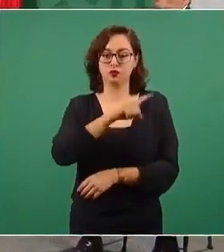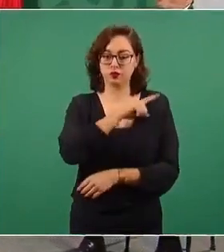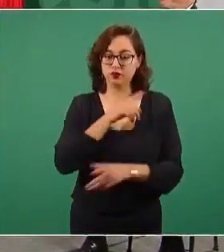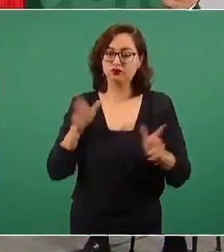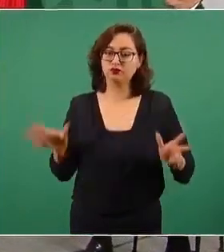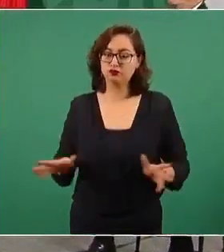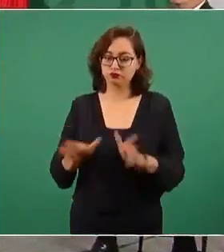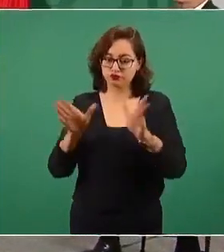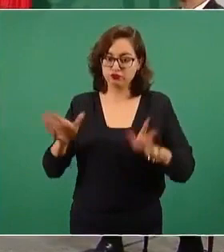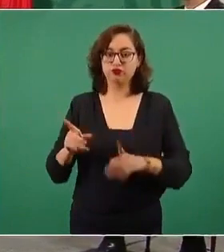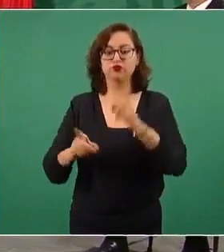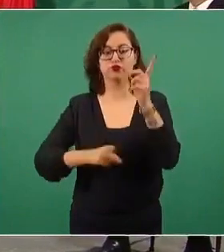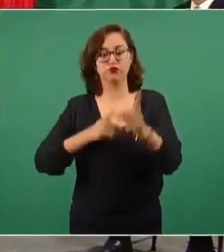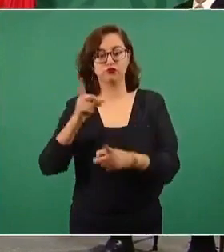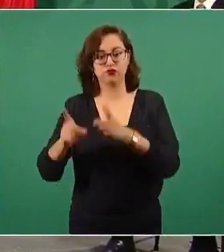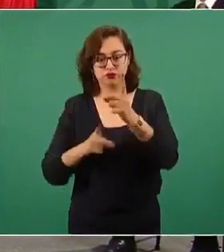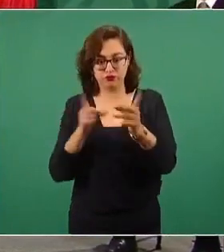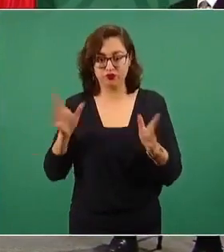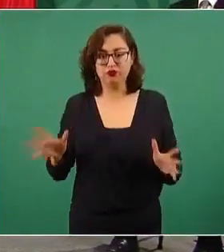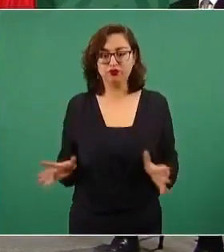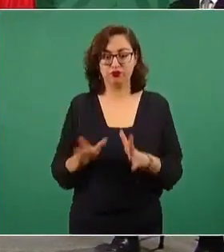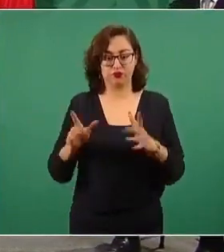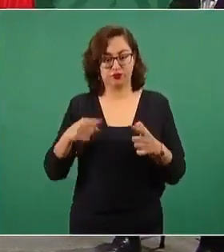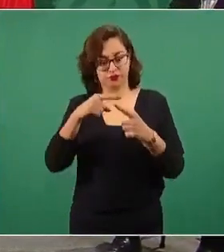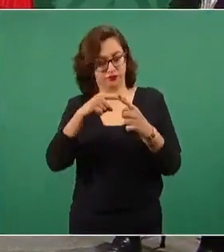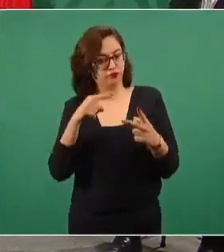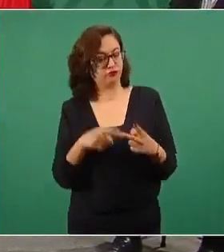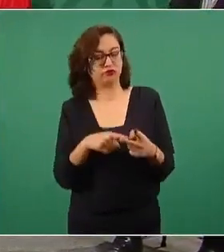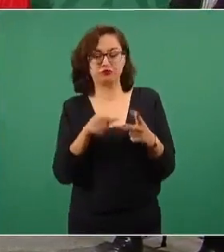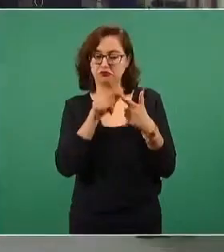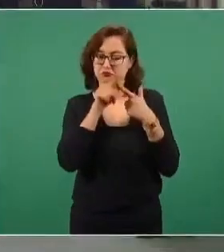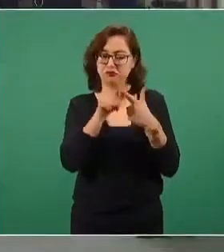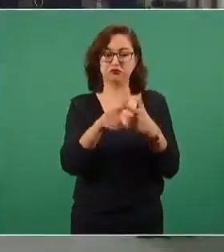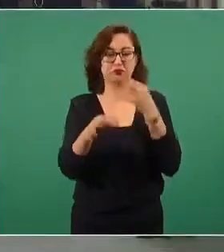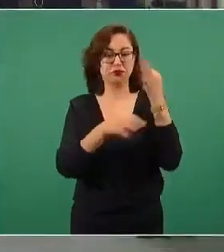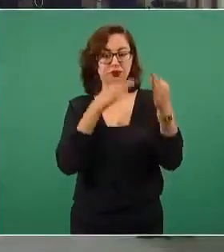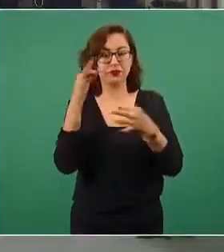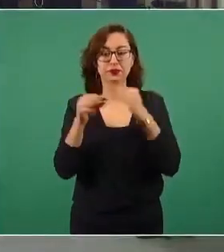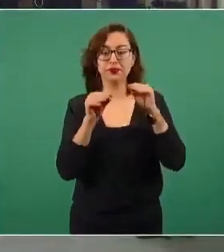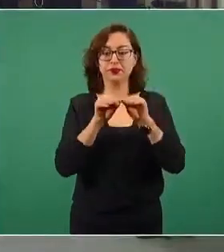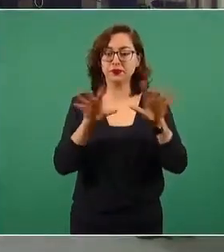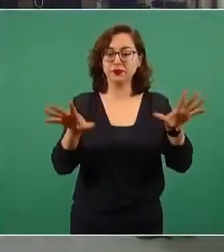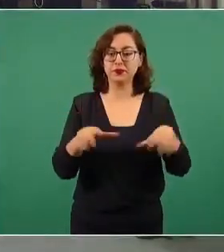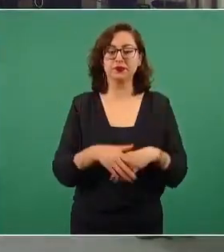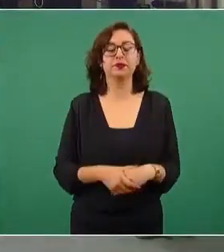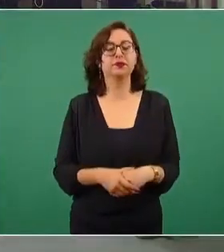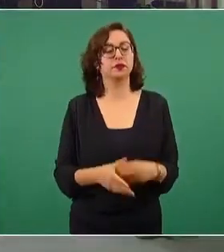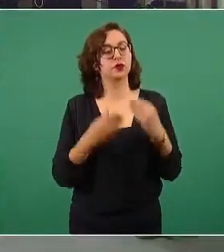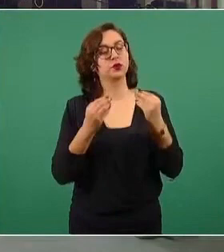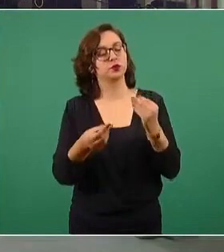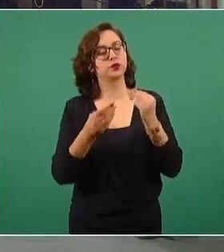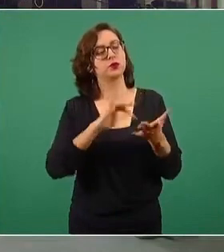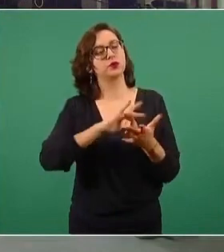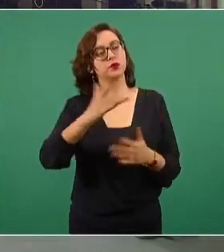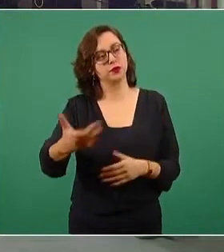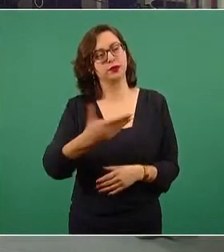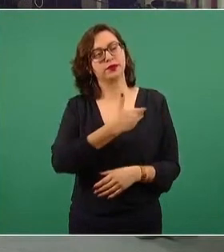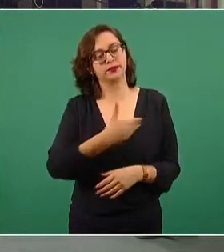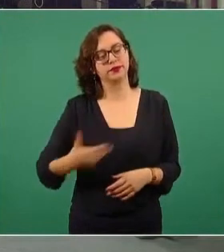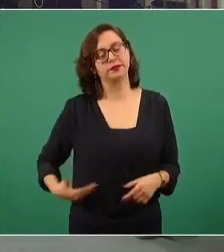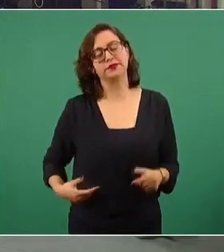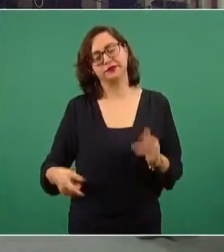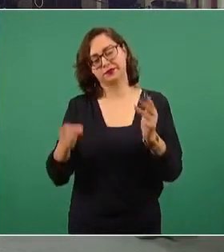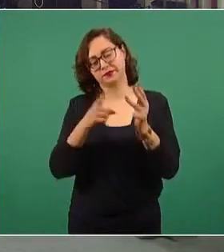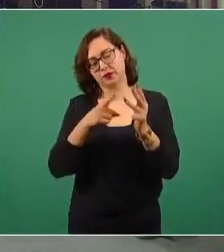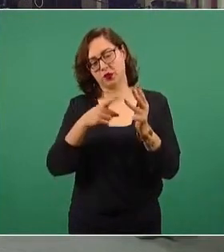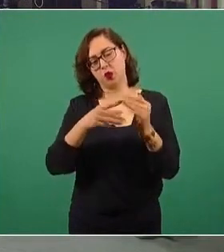sanos y hacer deporte. Entonces vamos a continuar con esto. Muchas gracias, señor presidente. Y finalmente, le cuento que me